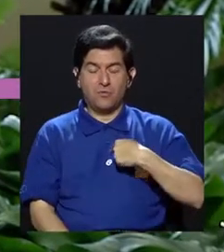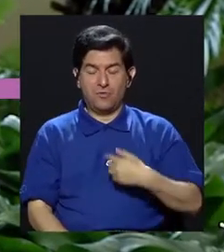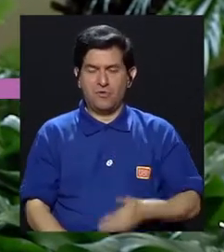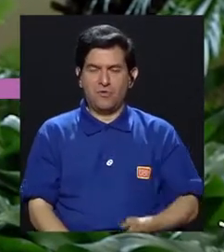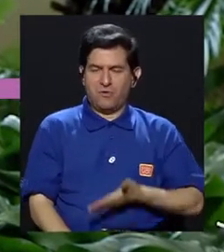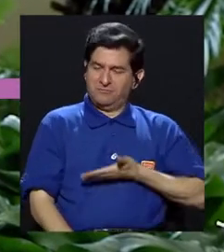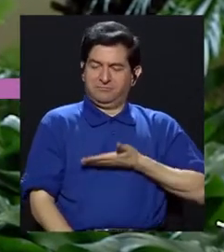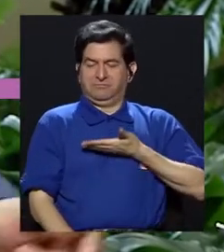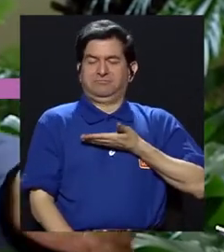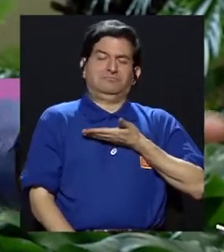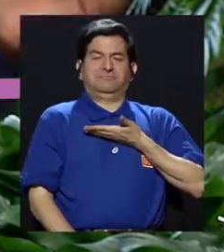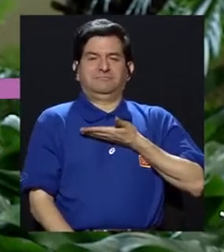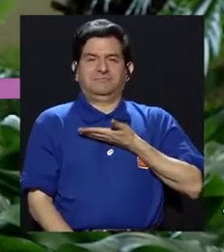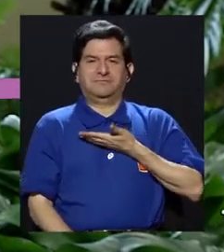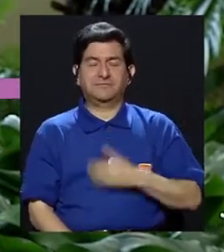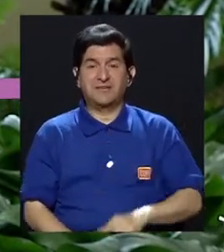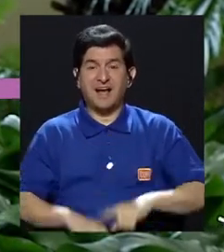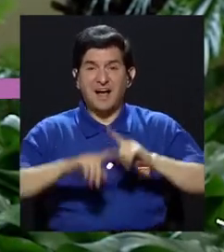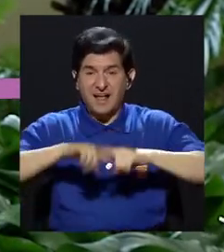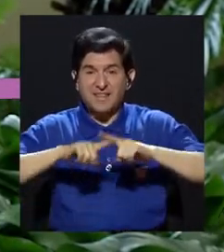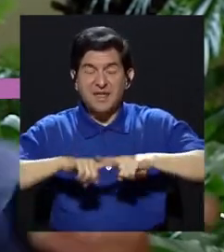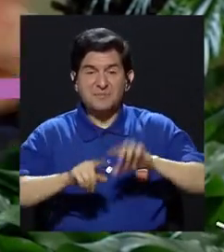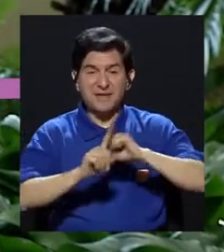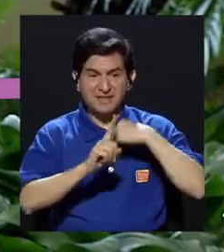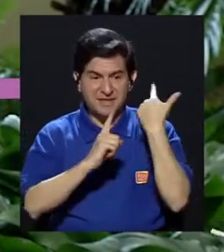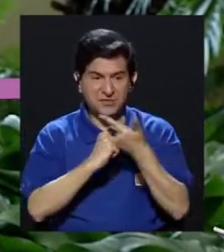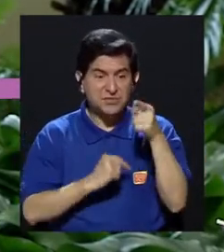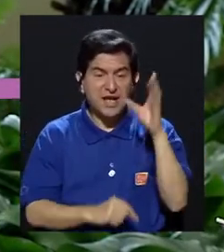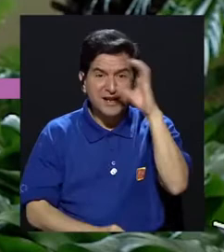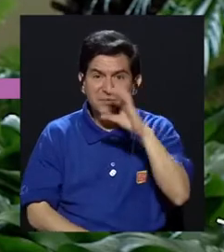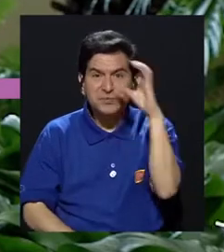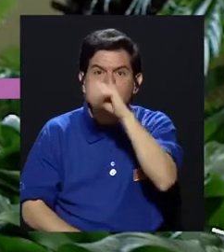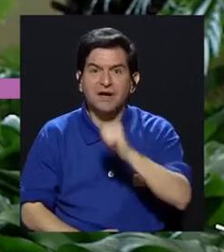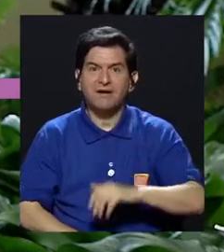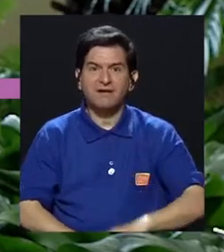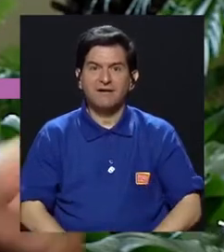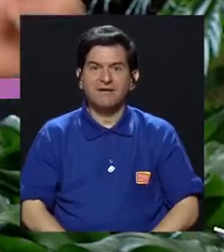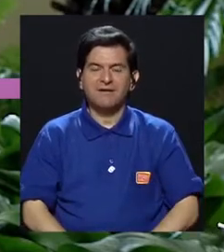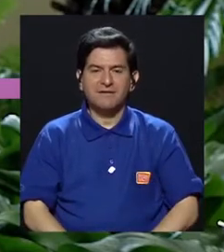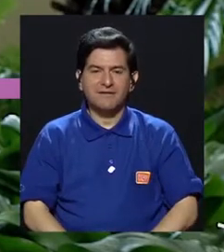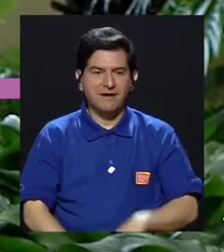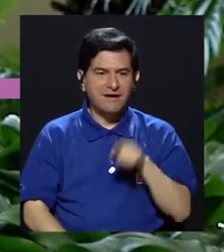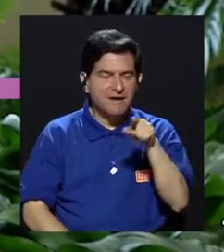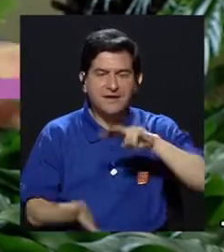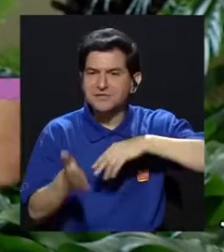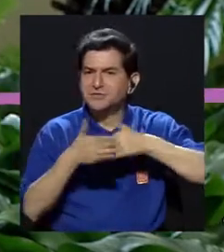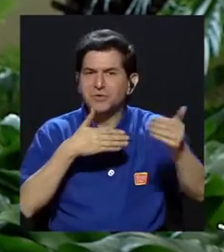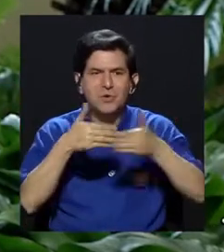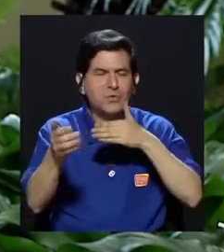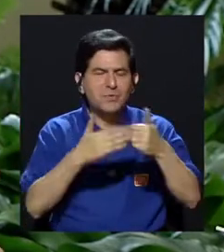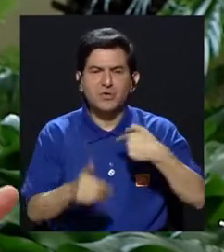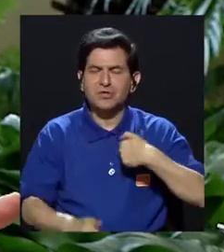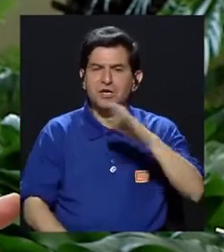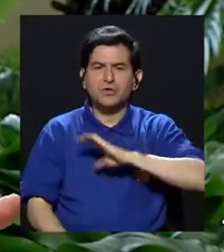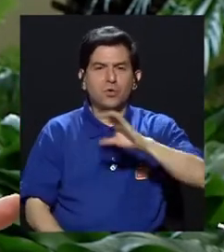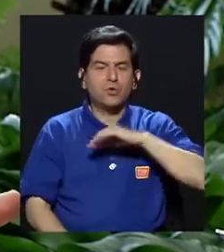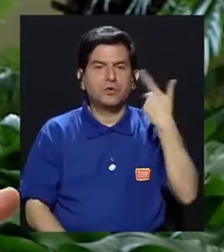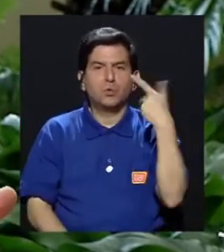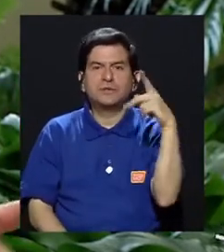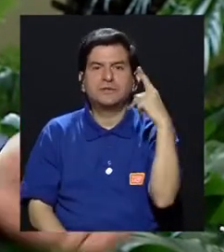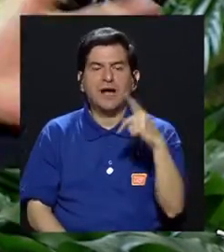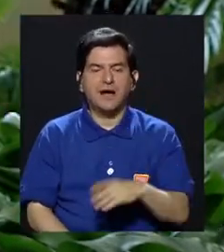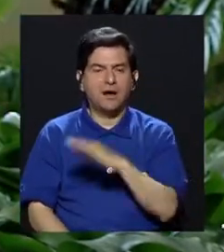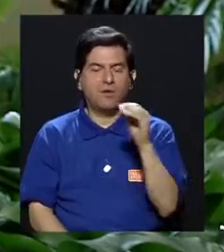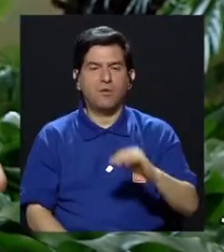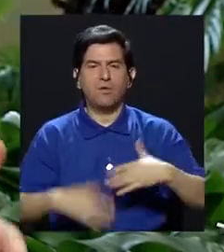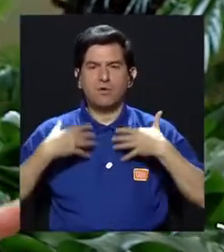engrandece el ego, es que venimos, nos condicionaron socialmente para andar buscando eso. Y para buscar eso, no importa si me pongo en conducta de riesgo,